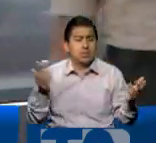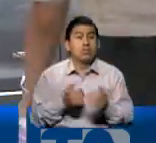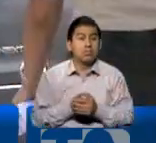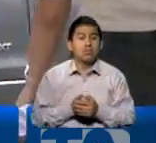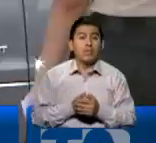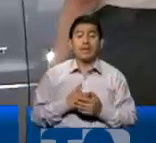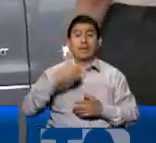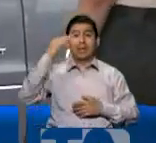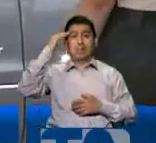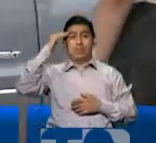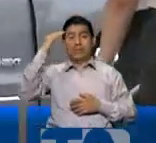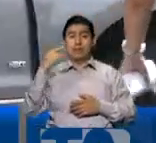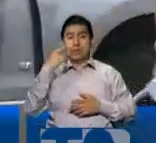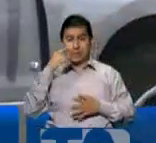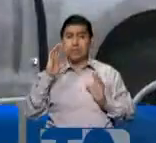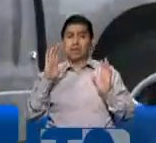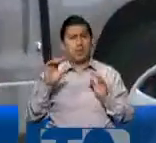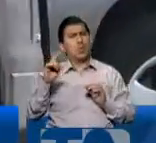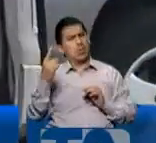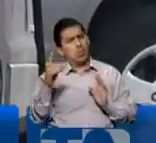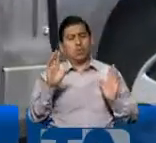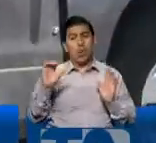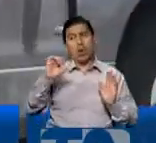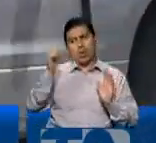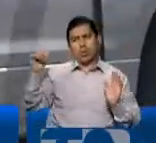Según informes de la policía, este es un caso aislado,